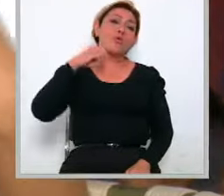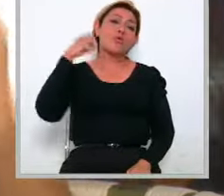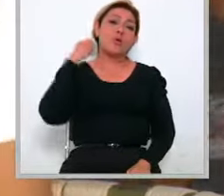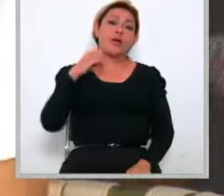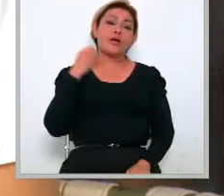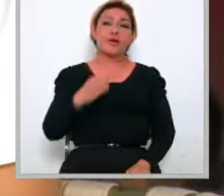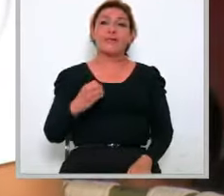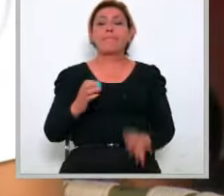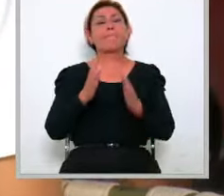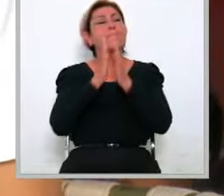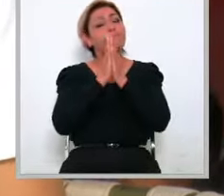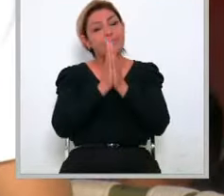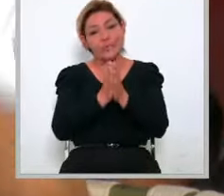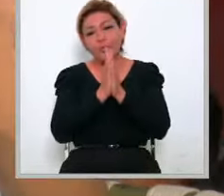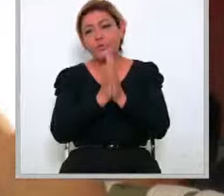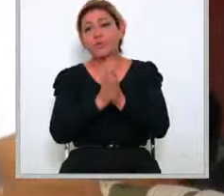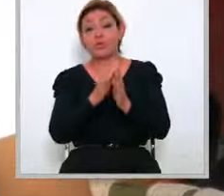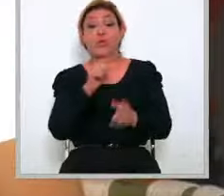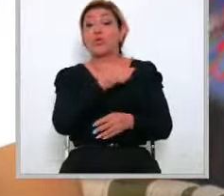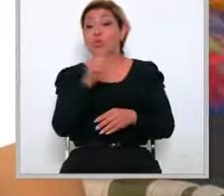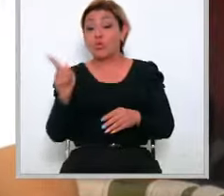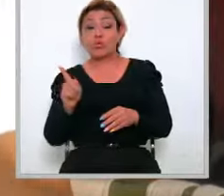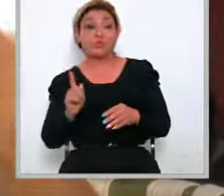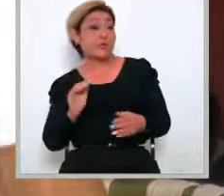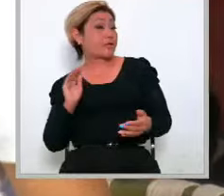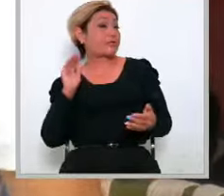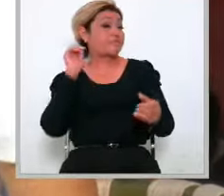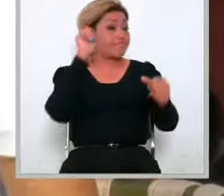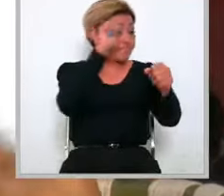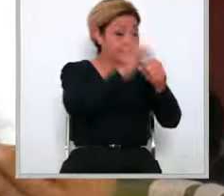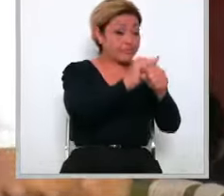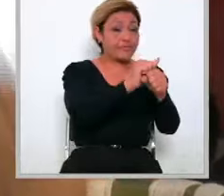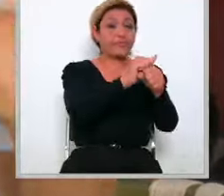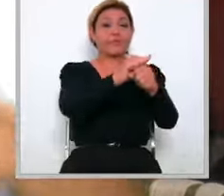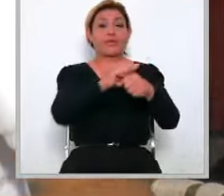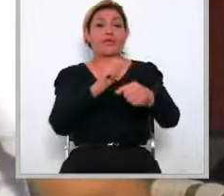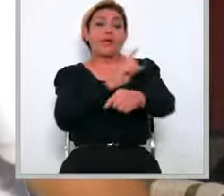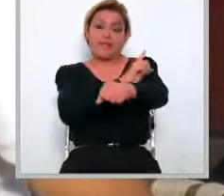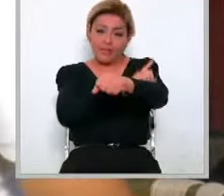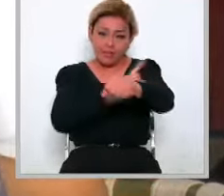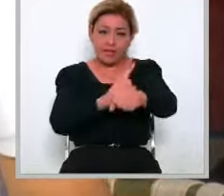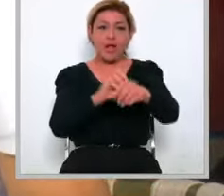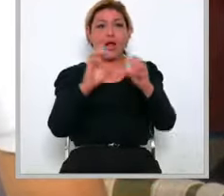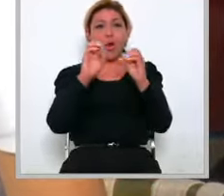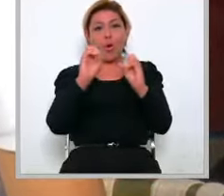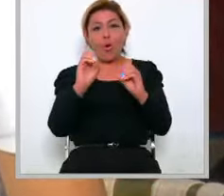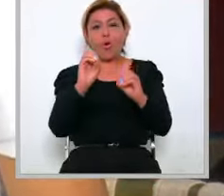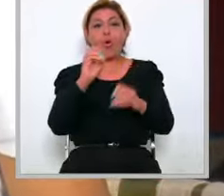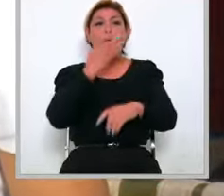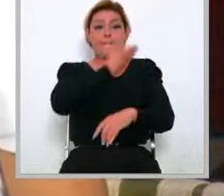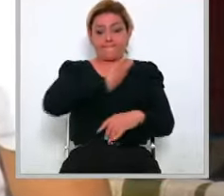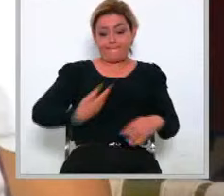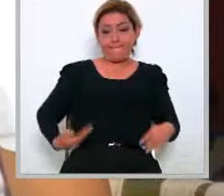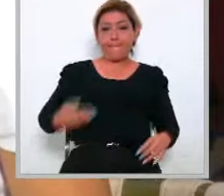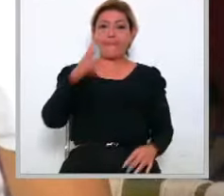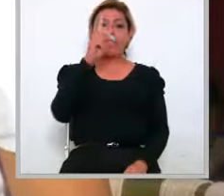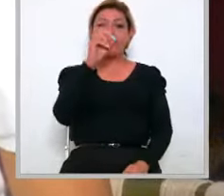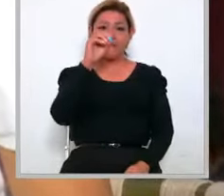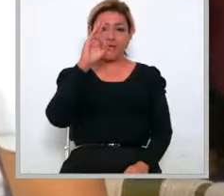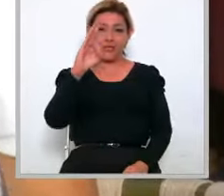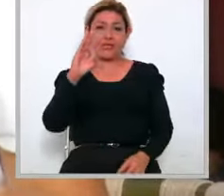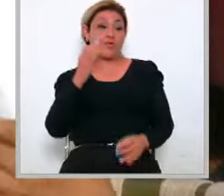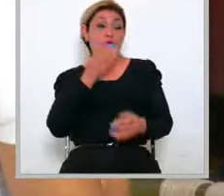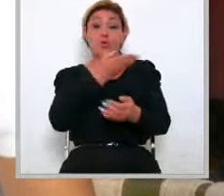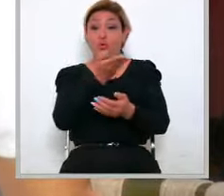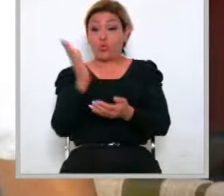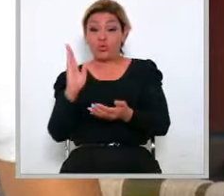se acerquen a sus presidentas DIF municipales, a las delegadas regionales, que se acerquen a las redes sociales del sistema DIF